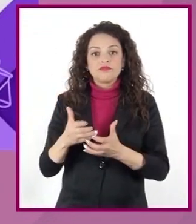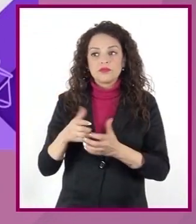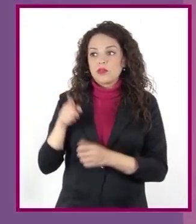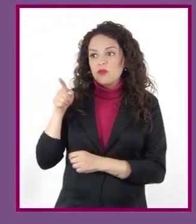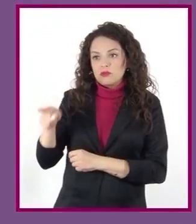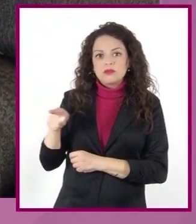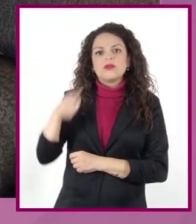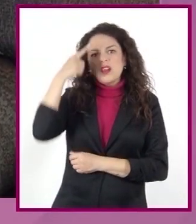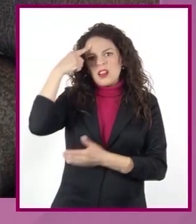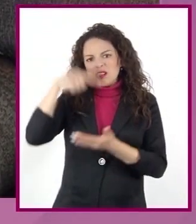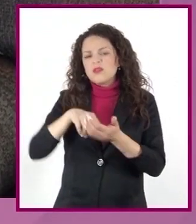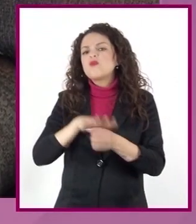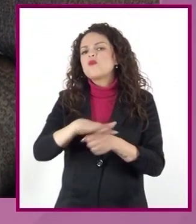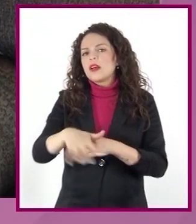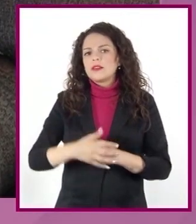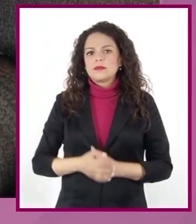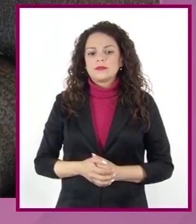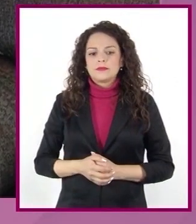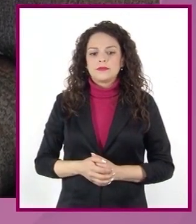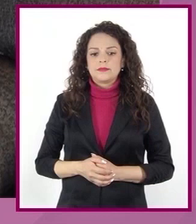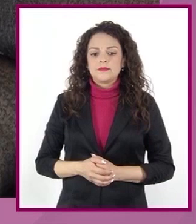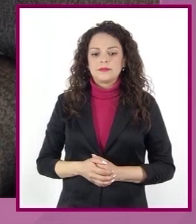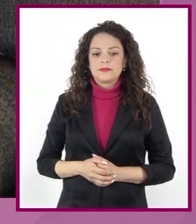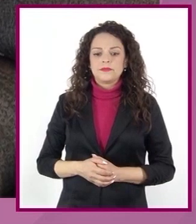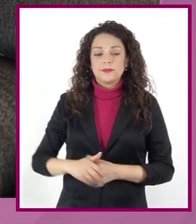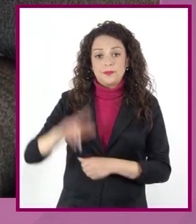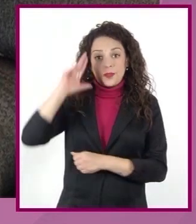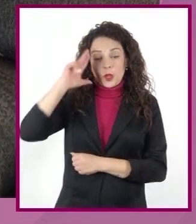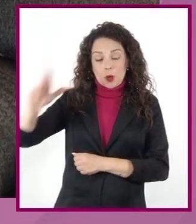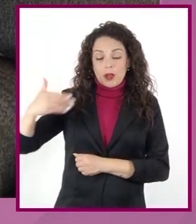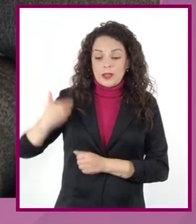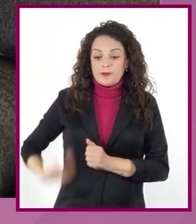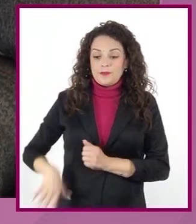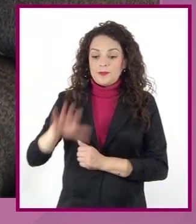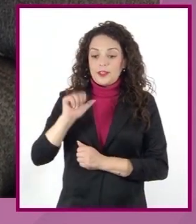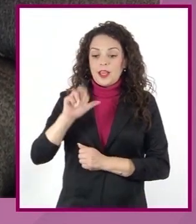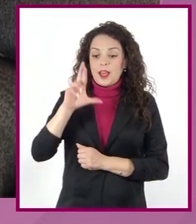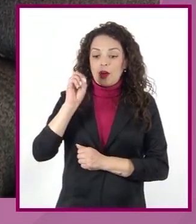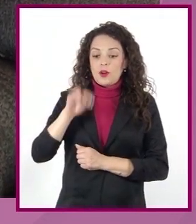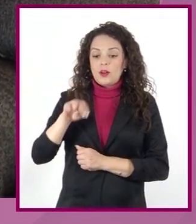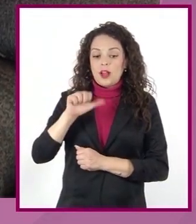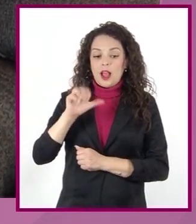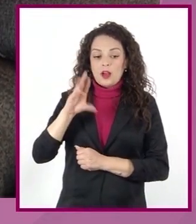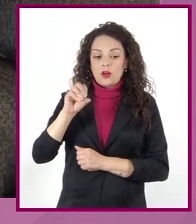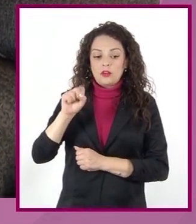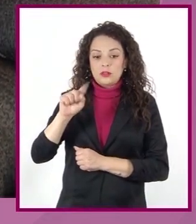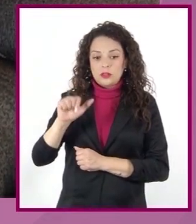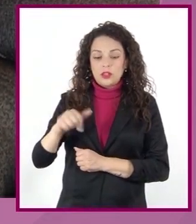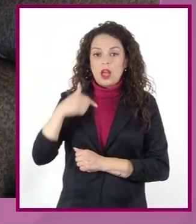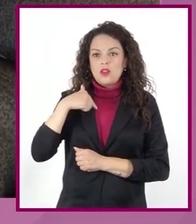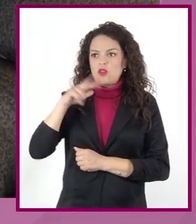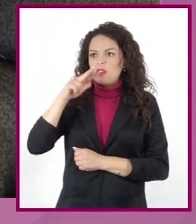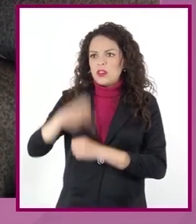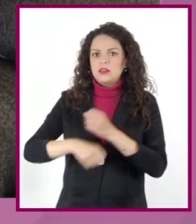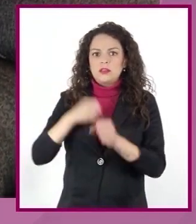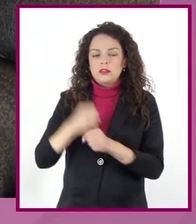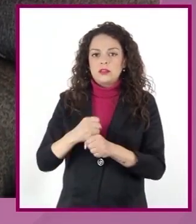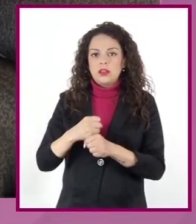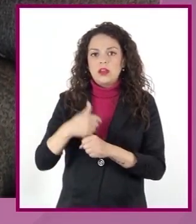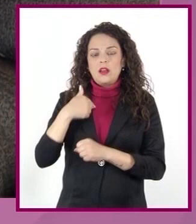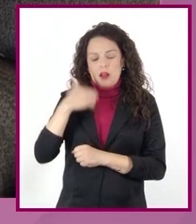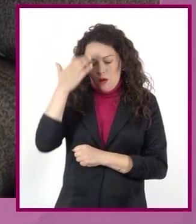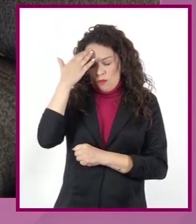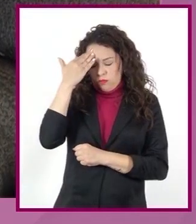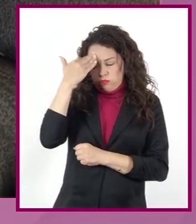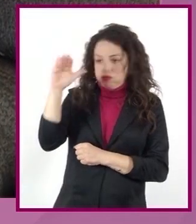caso? Hola, ¿qué tal? Mi nombre es Aaron Acosta. Cuando yo tenía 18 años, me tocó vivir un cambio muy drástico en mi